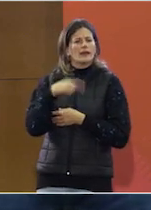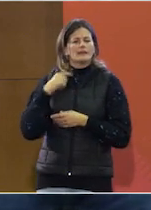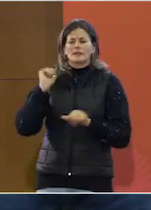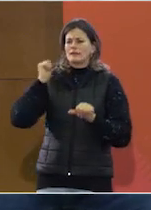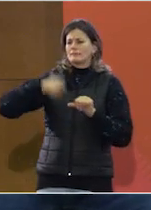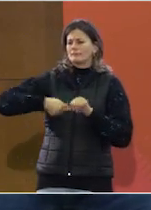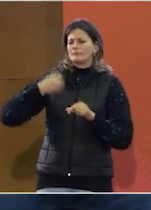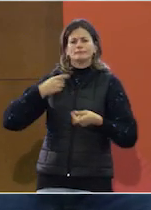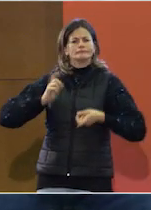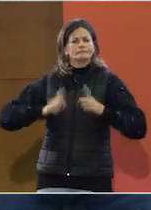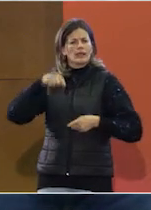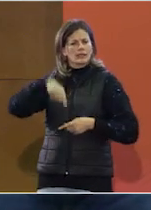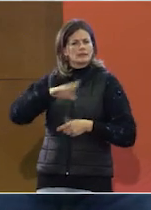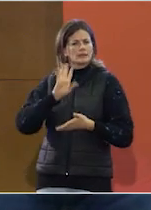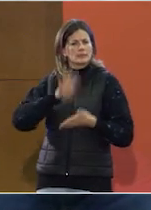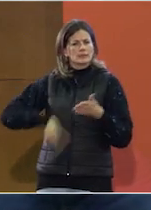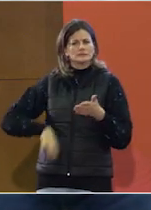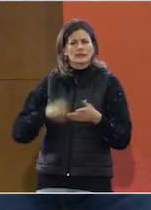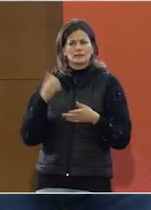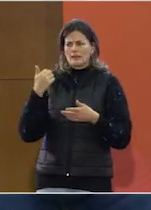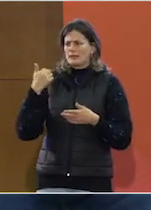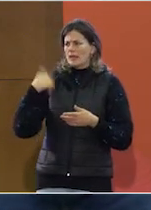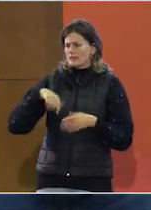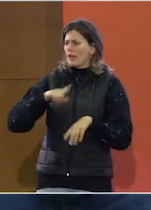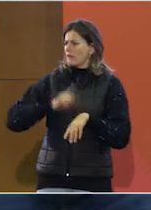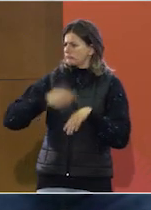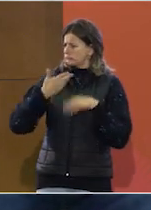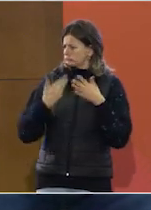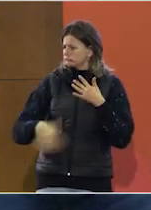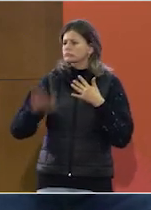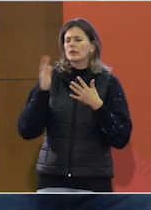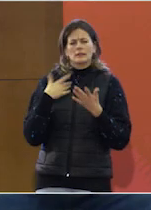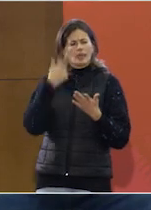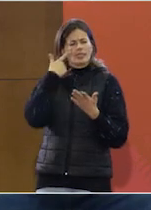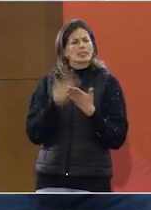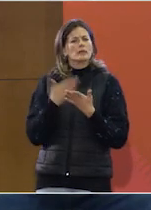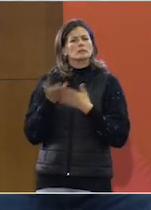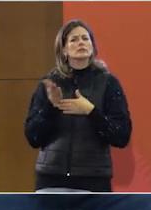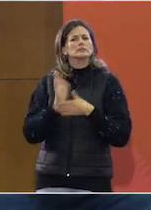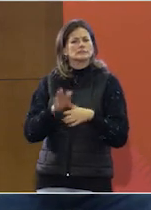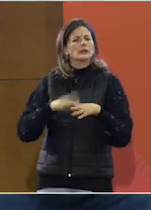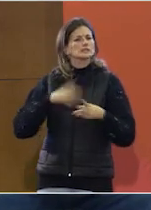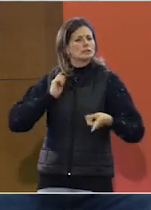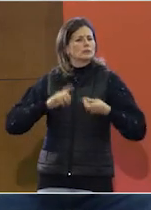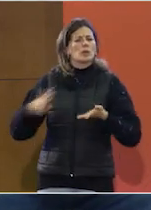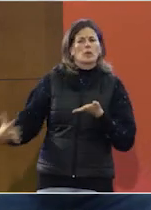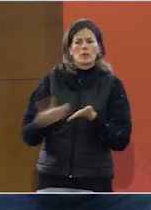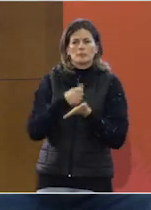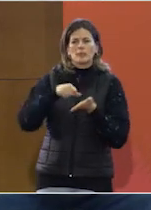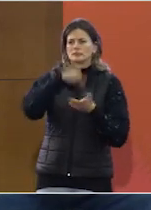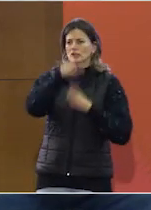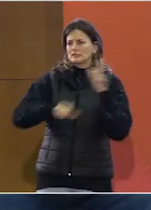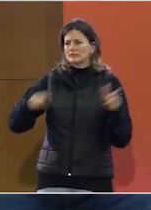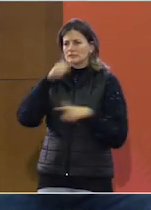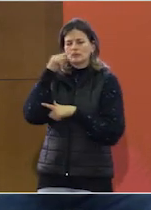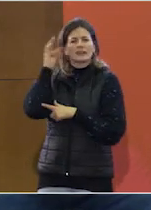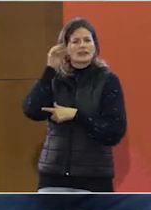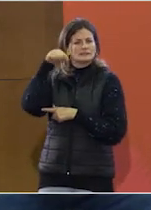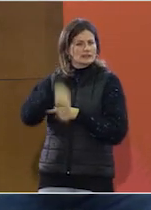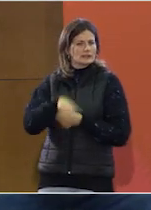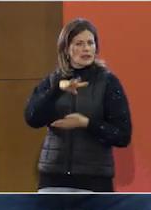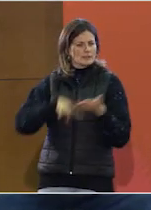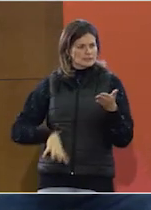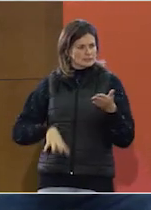gobernando en Barcelona unos cuantos años ya, demostrando que se puede gobernar para todos los ciudadanos y ciudadanas de